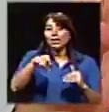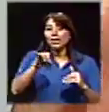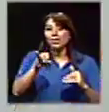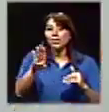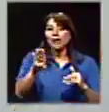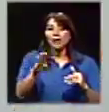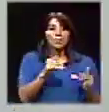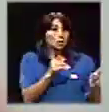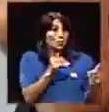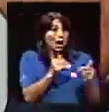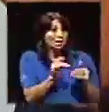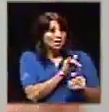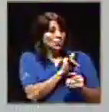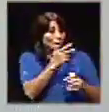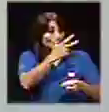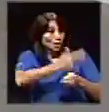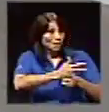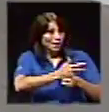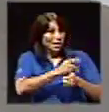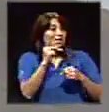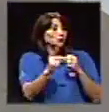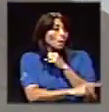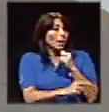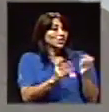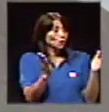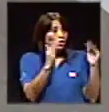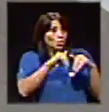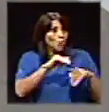país donde no hay Estado. Donde da pena. Donde no, Estado, entre comillas. Sí.